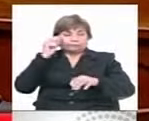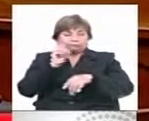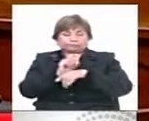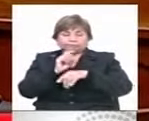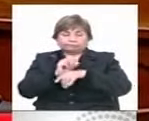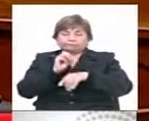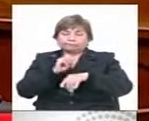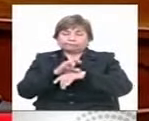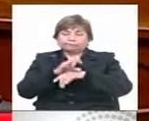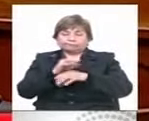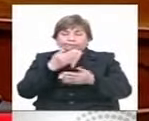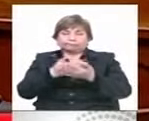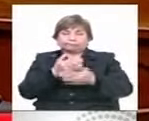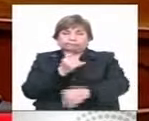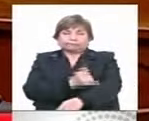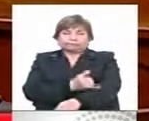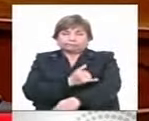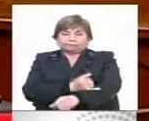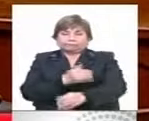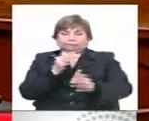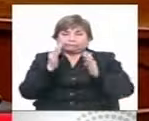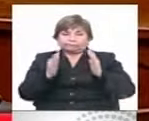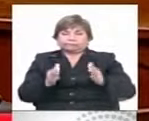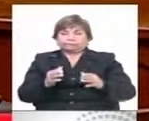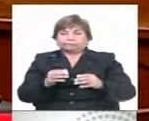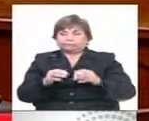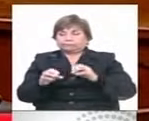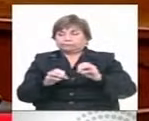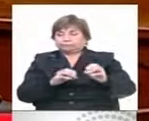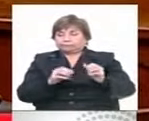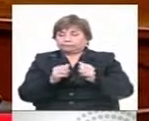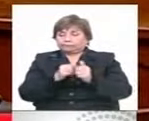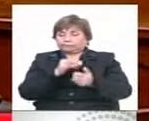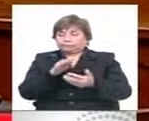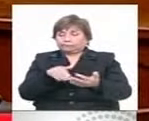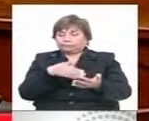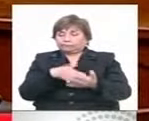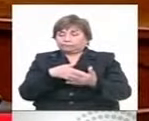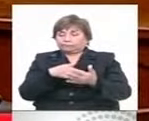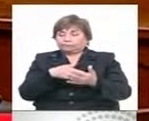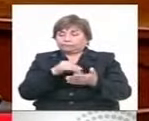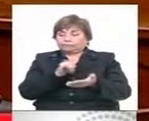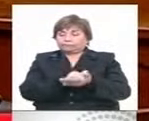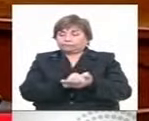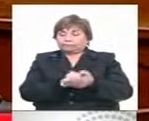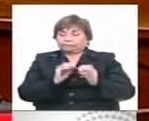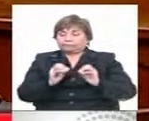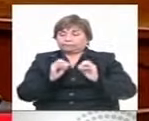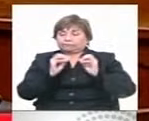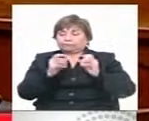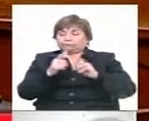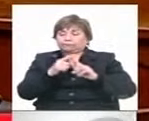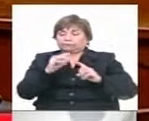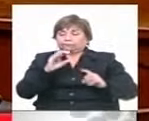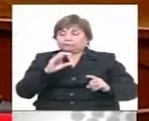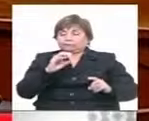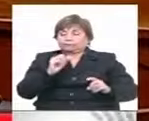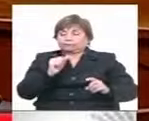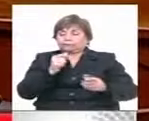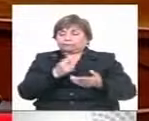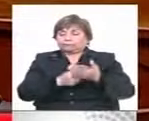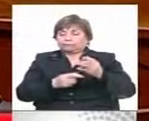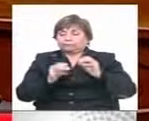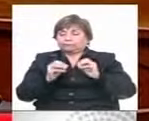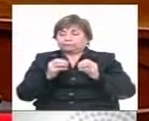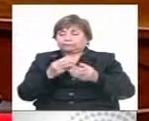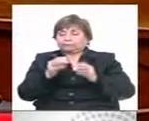Capacidades Institucionales para una efectiva gestión descentralizada utilizando tecnologías TIC, desarrollando